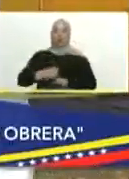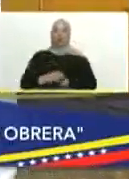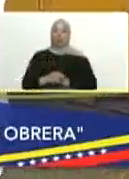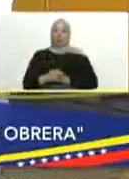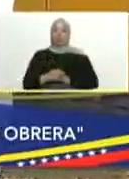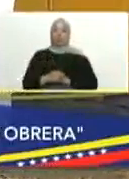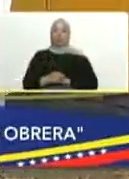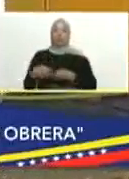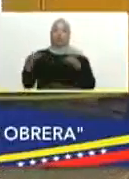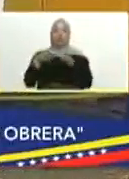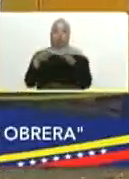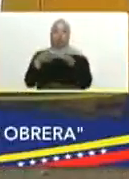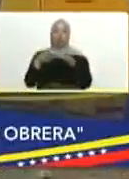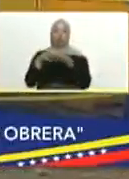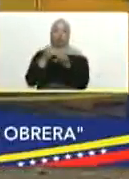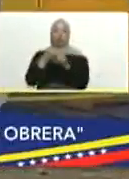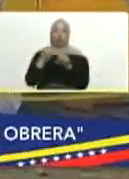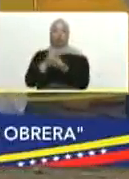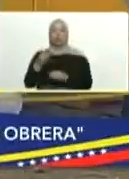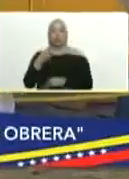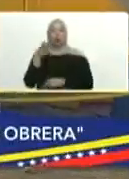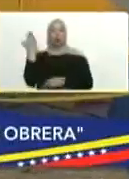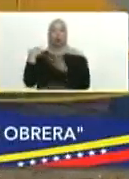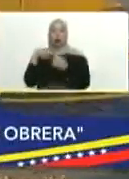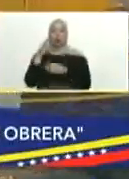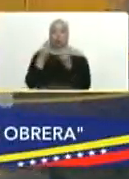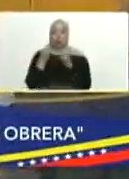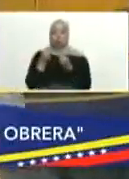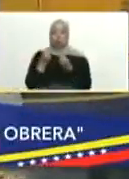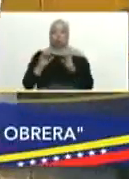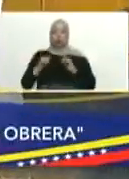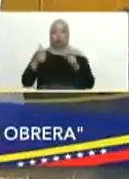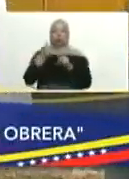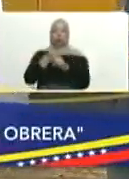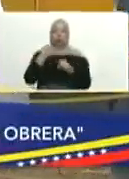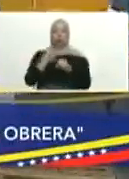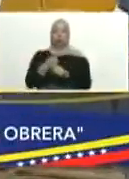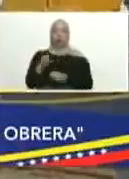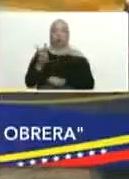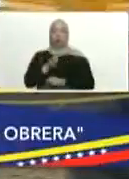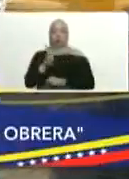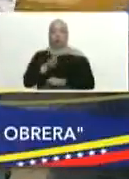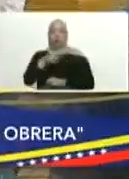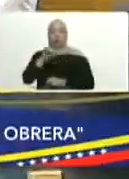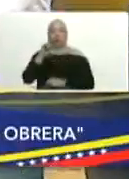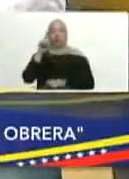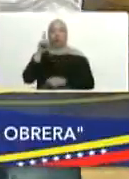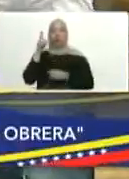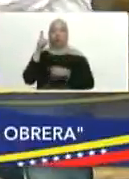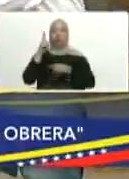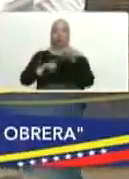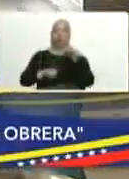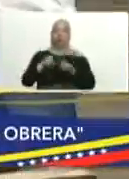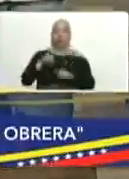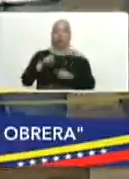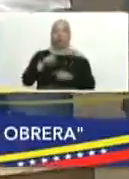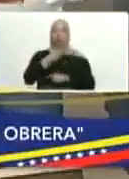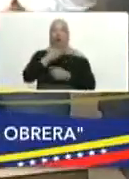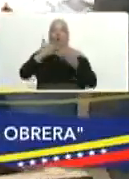equipos y es uno de los tantas iniciativas que tenemos en vicoa que tenemos tanto con